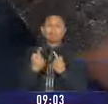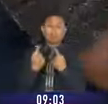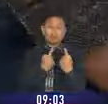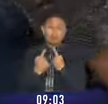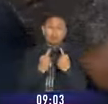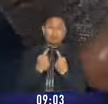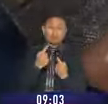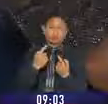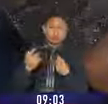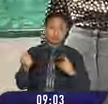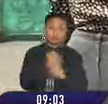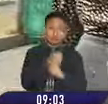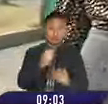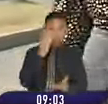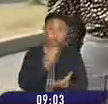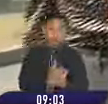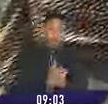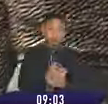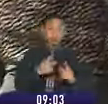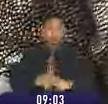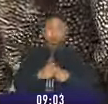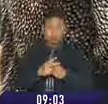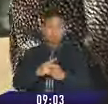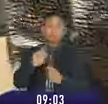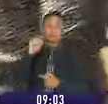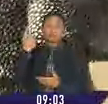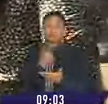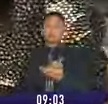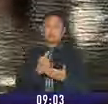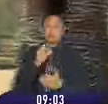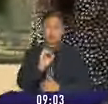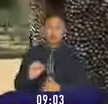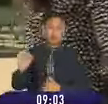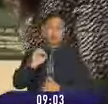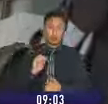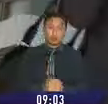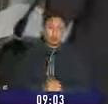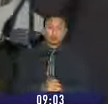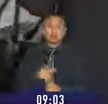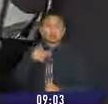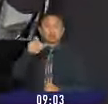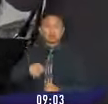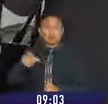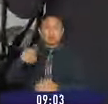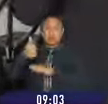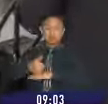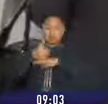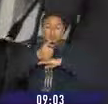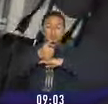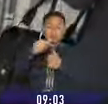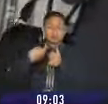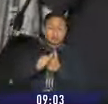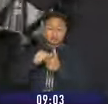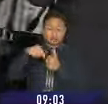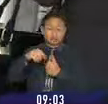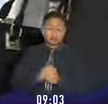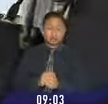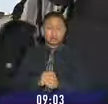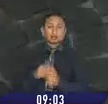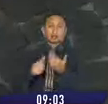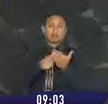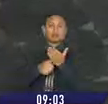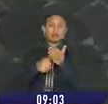la violencia contra las mujeres arrancaría desde la primera semana de octubre con personal de las gobernaciones locales y las carteras de